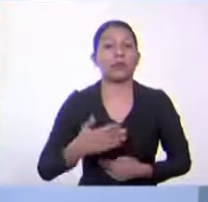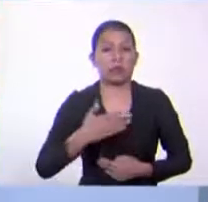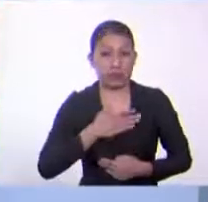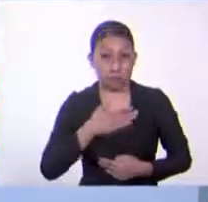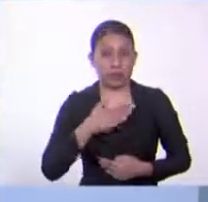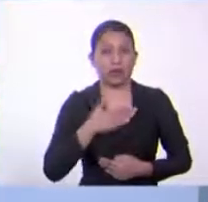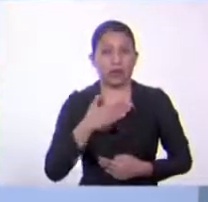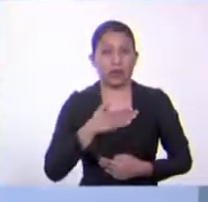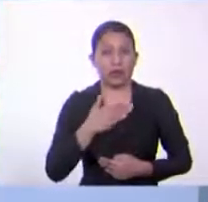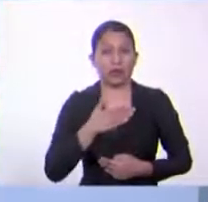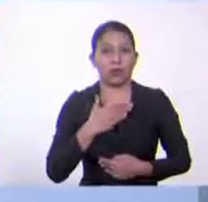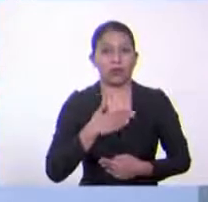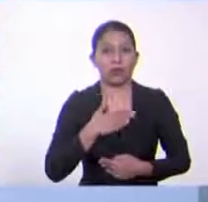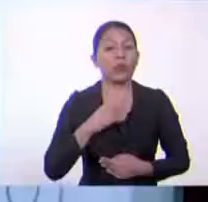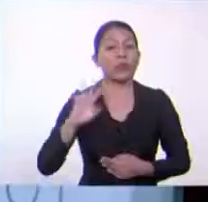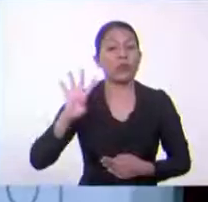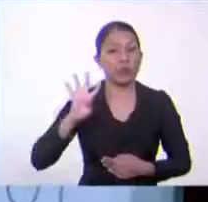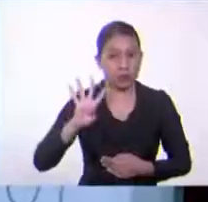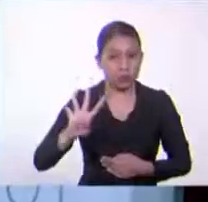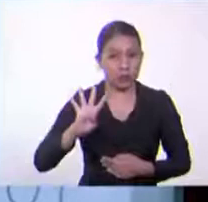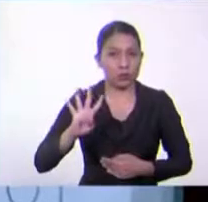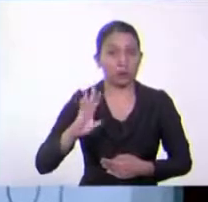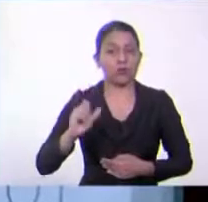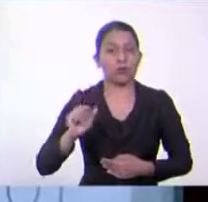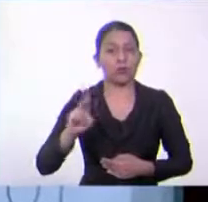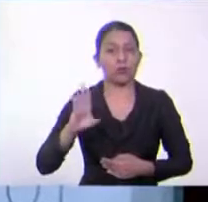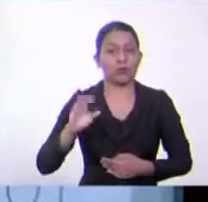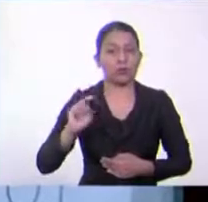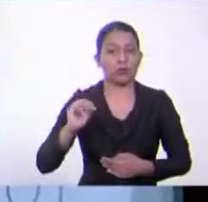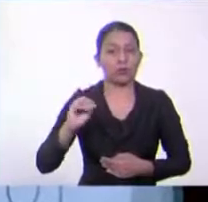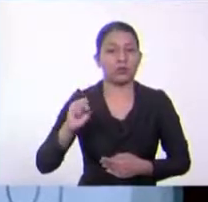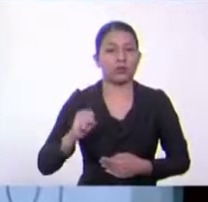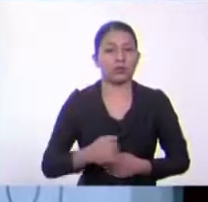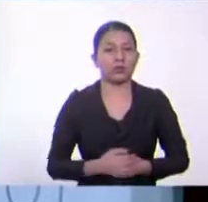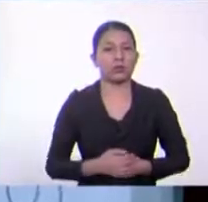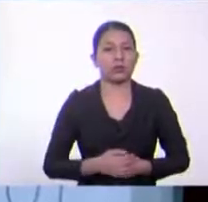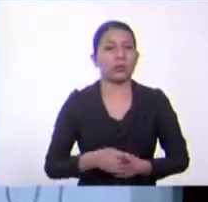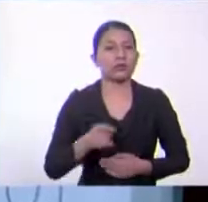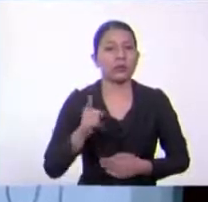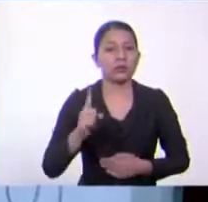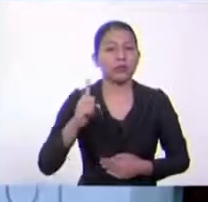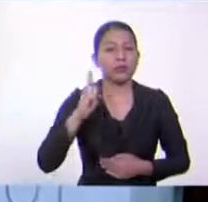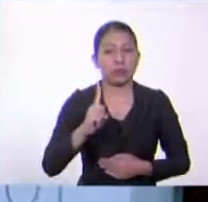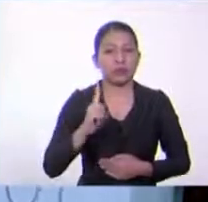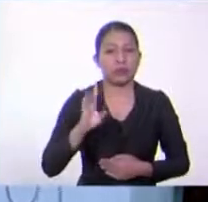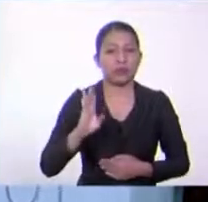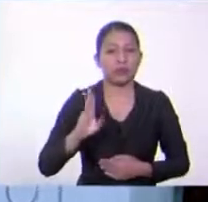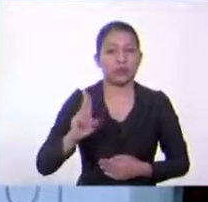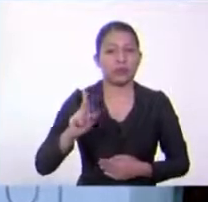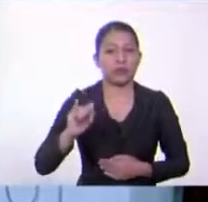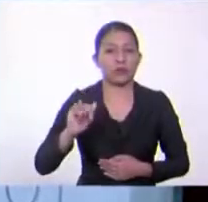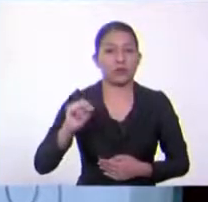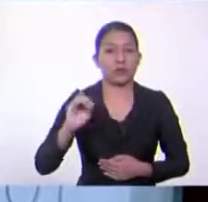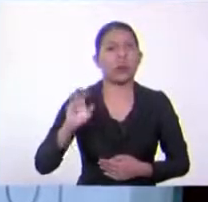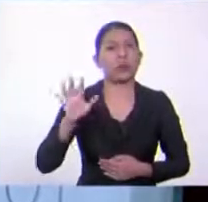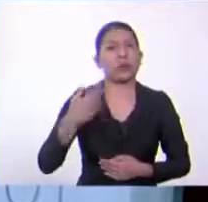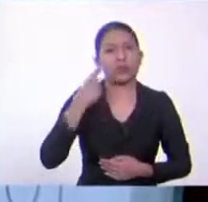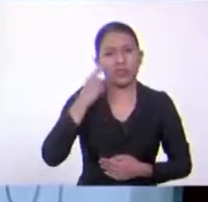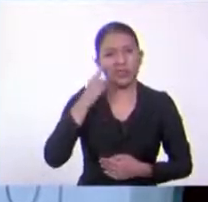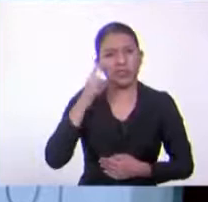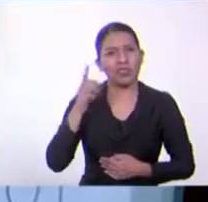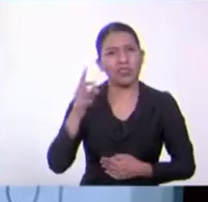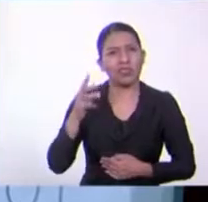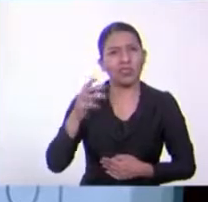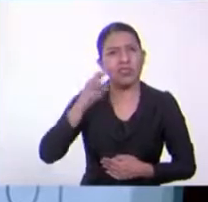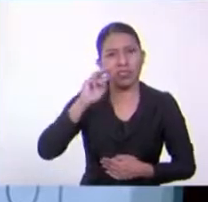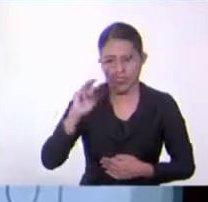también una estructura de 4 carbonos, el cual es el 1-butino. 1 porque el triple enlace está en